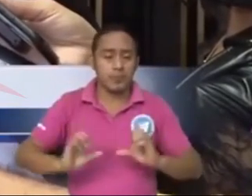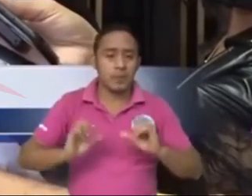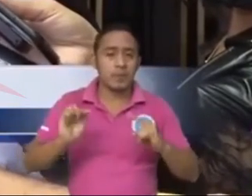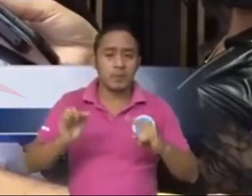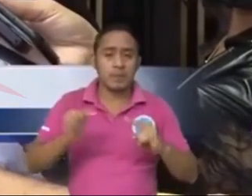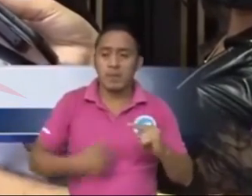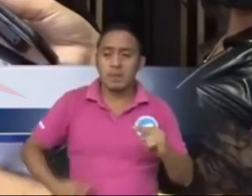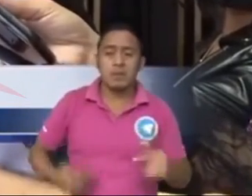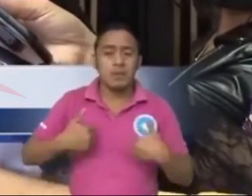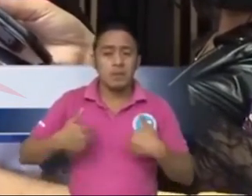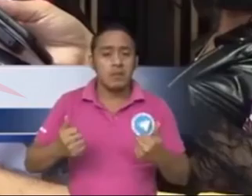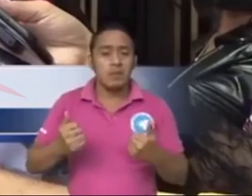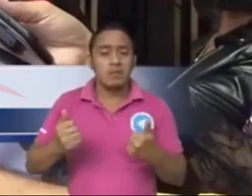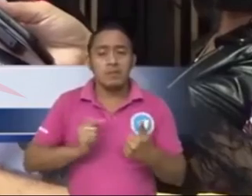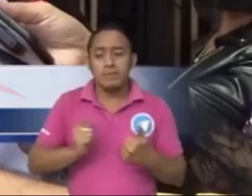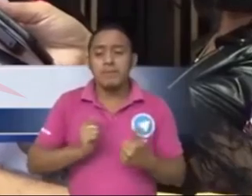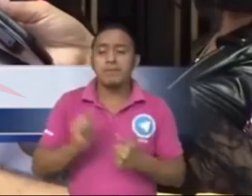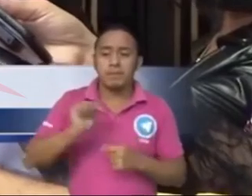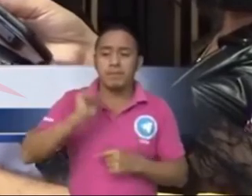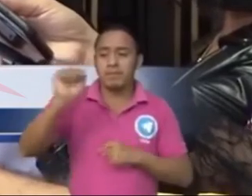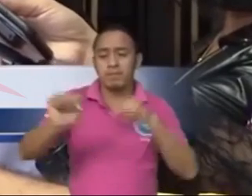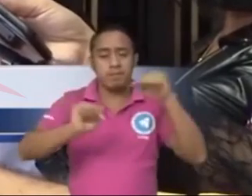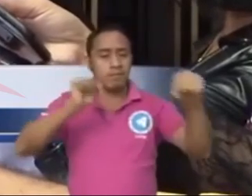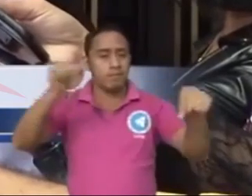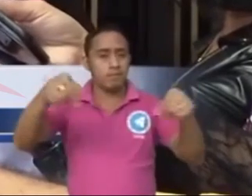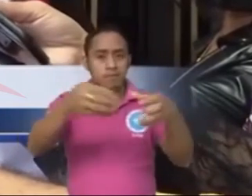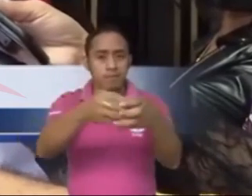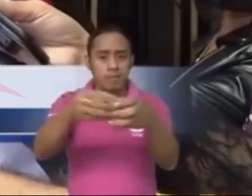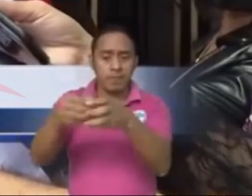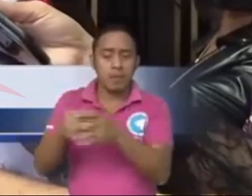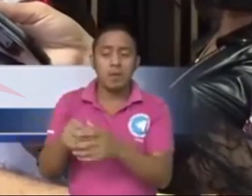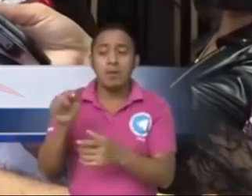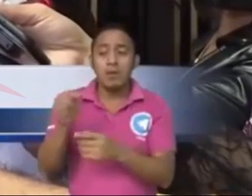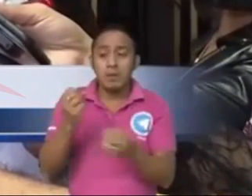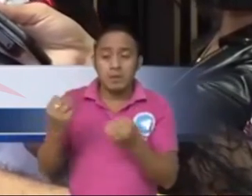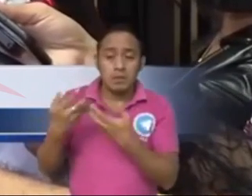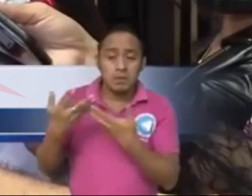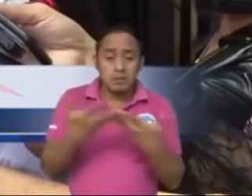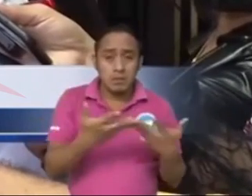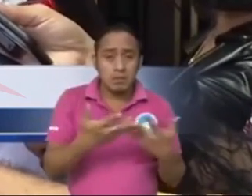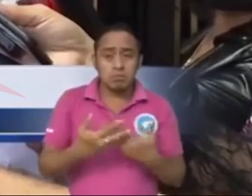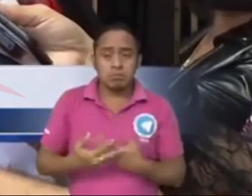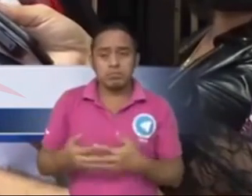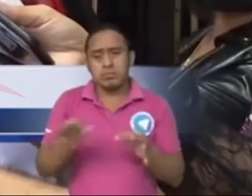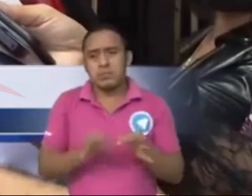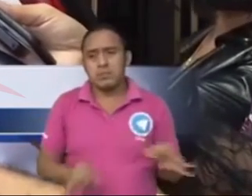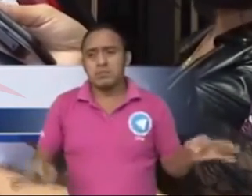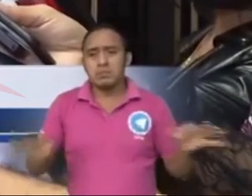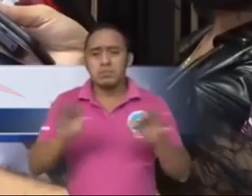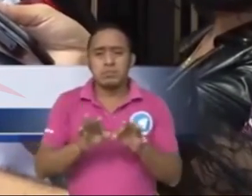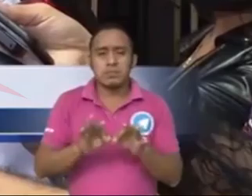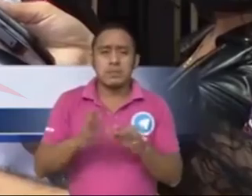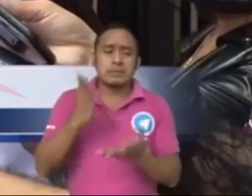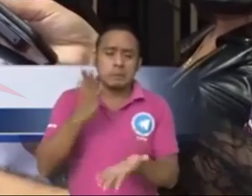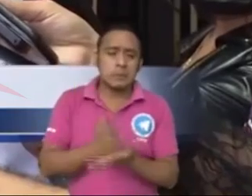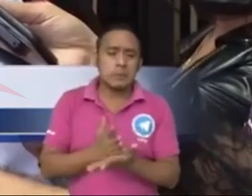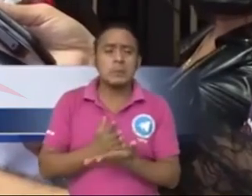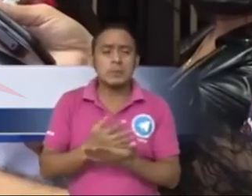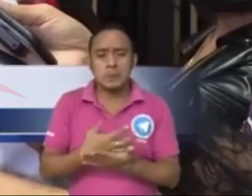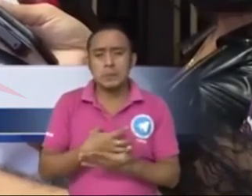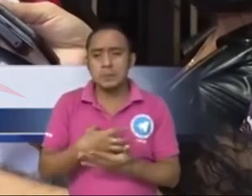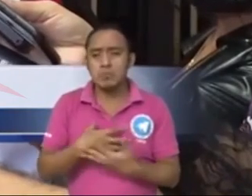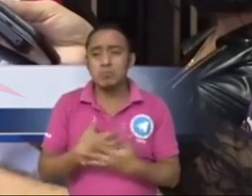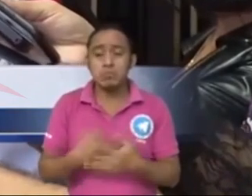capacidades que el Ministerio de Salud tiene en las comunidades. Es una información muy valiosa, sobre todo para la toma de